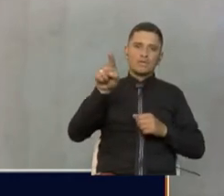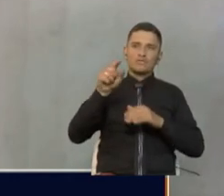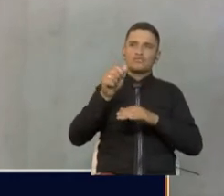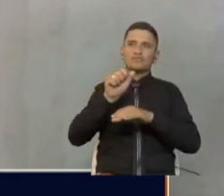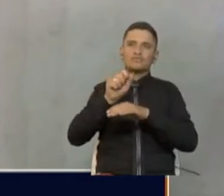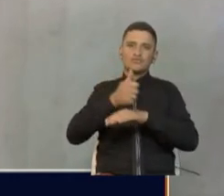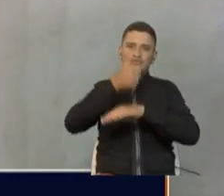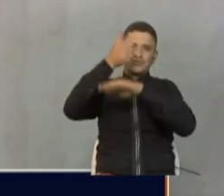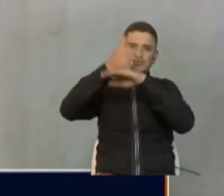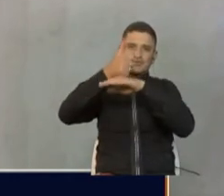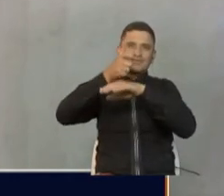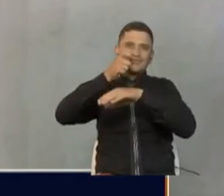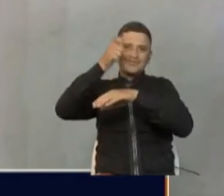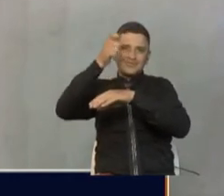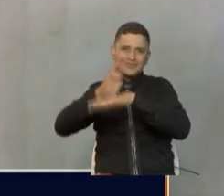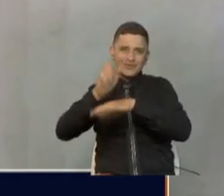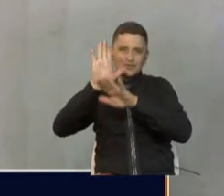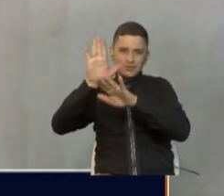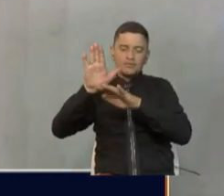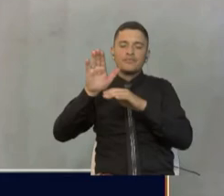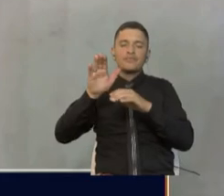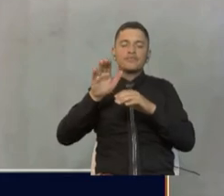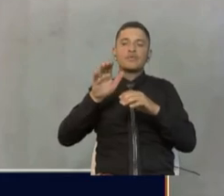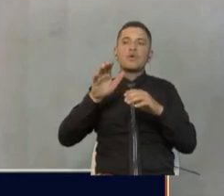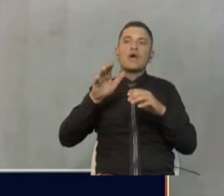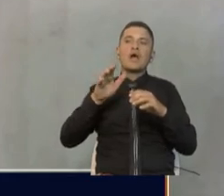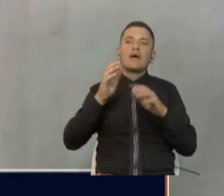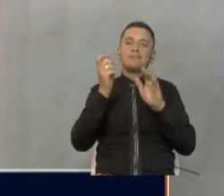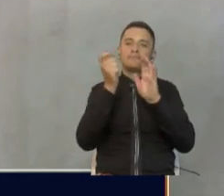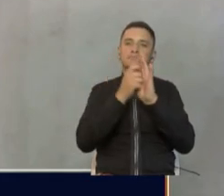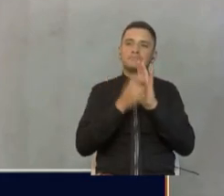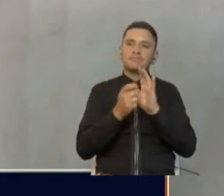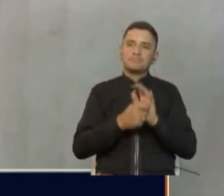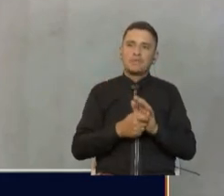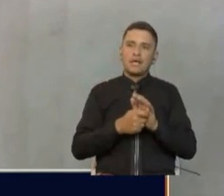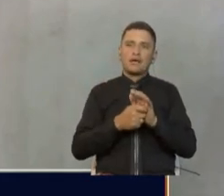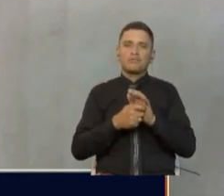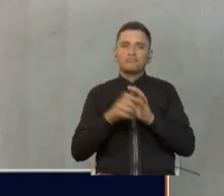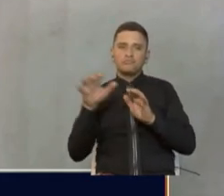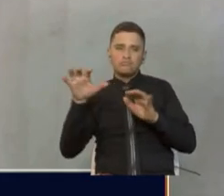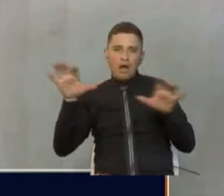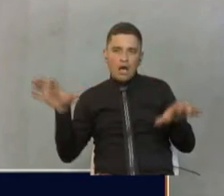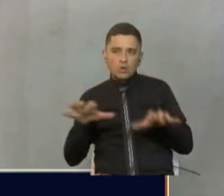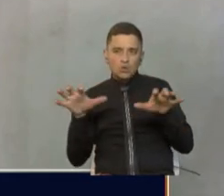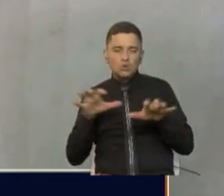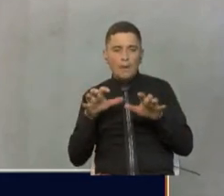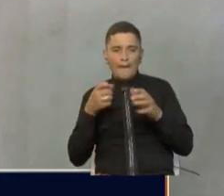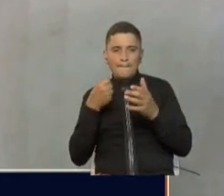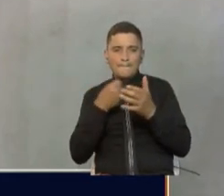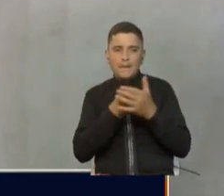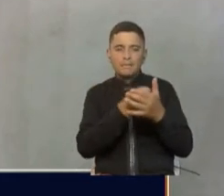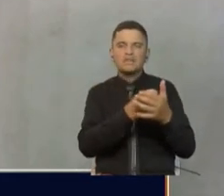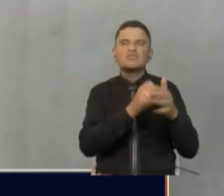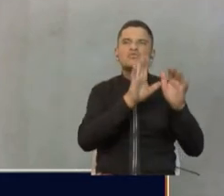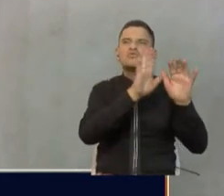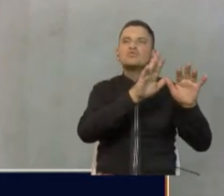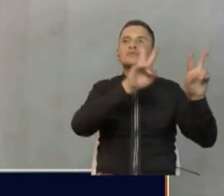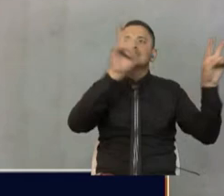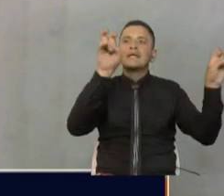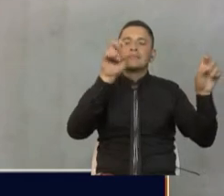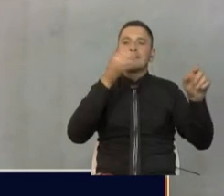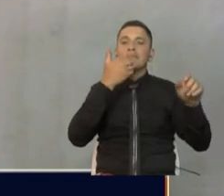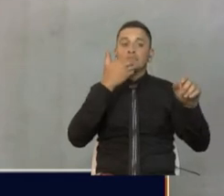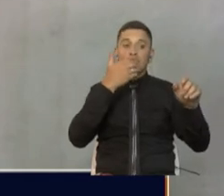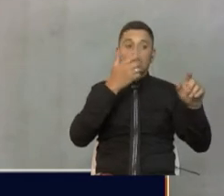superintendente cuántas actuaciones se han generado en este momento por casos donde